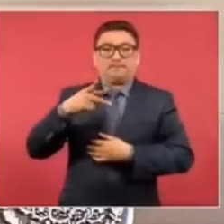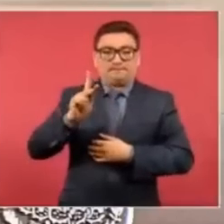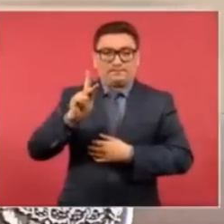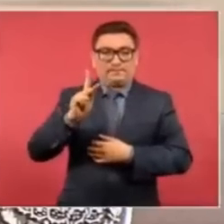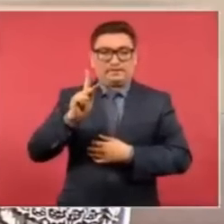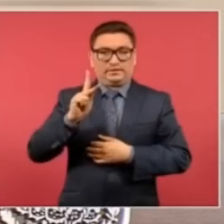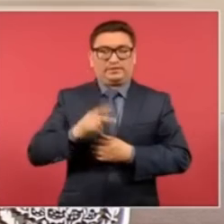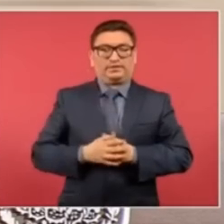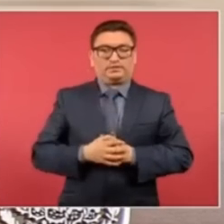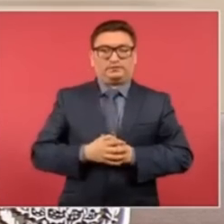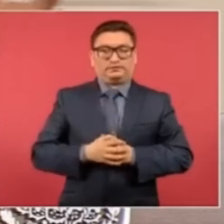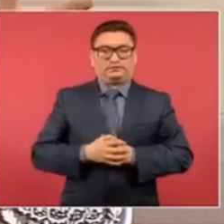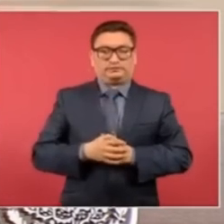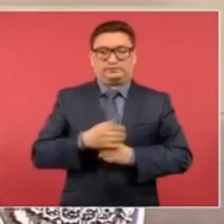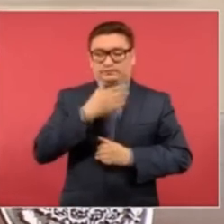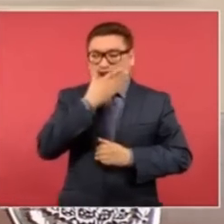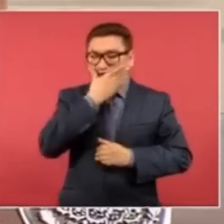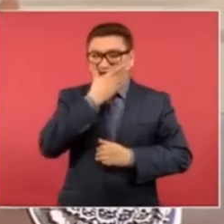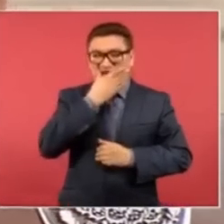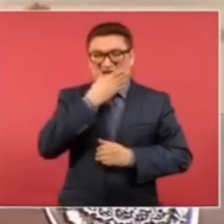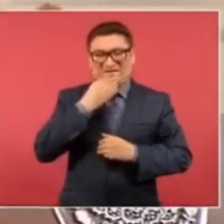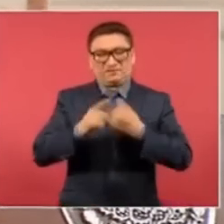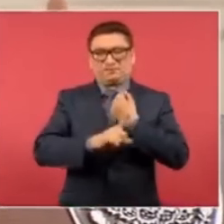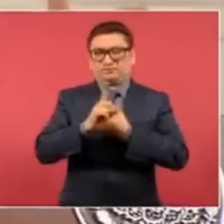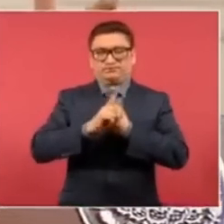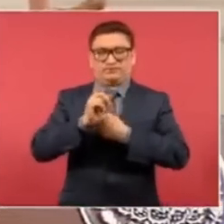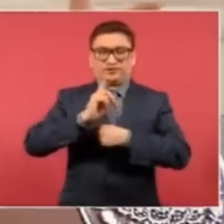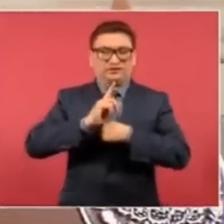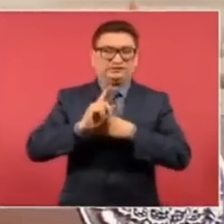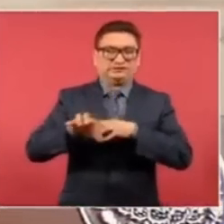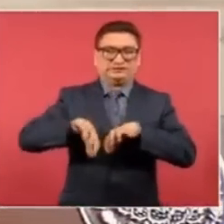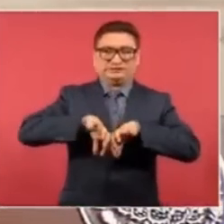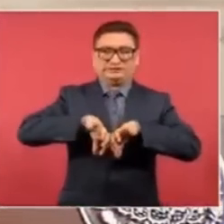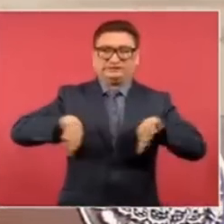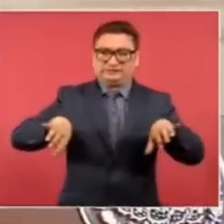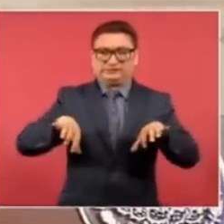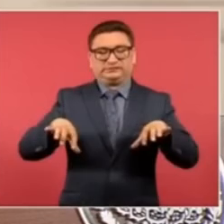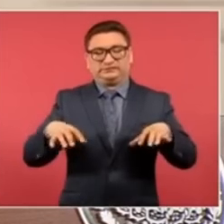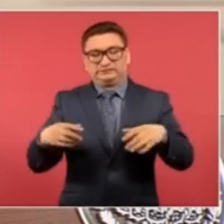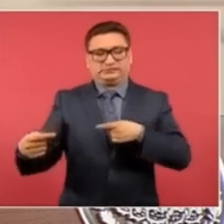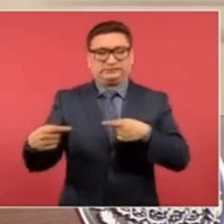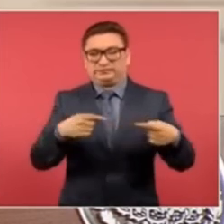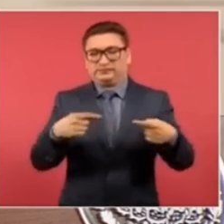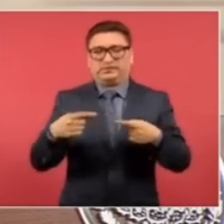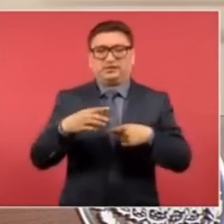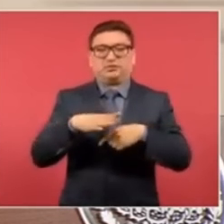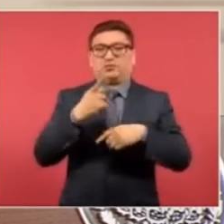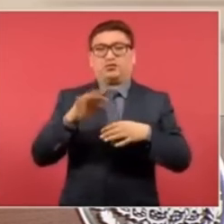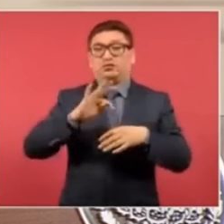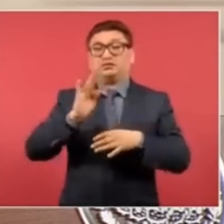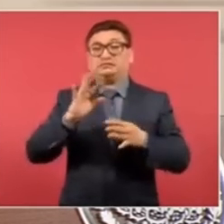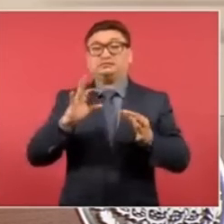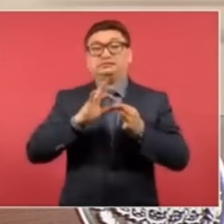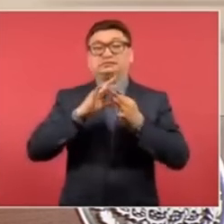intriga los separaron, que fue una desgracia, porque si hubiesen actuado